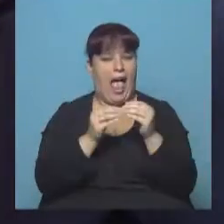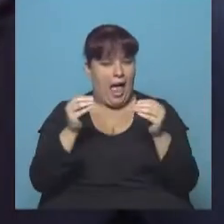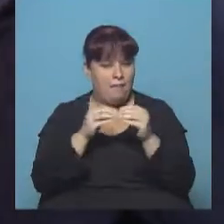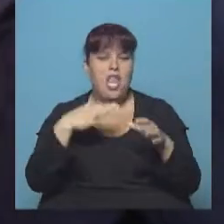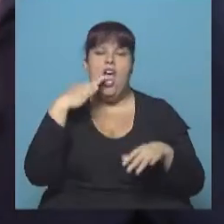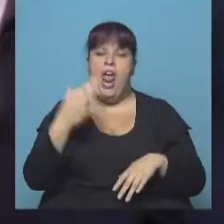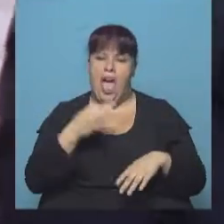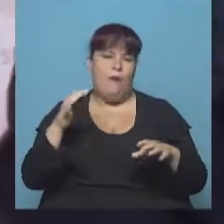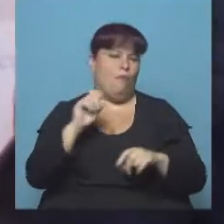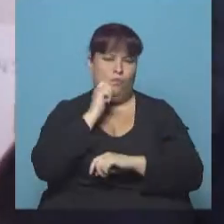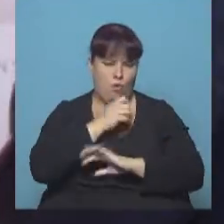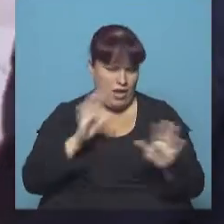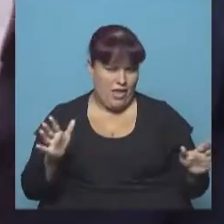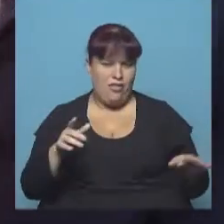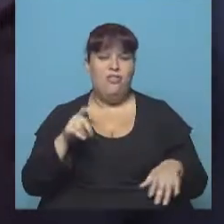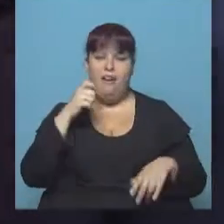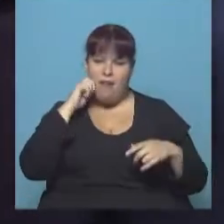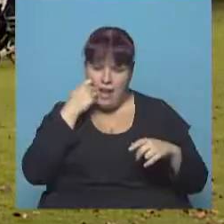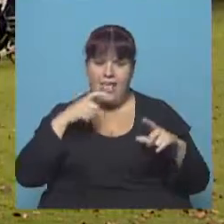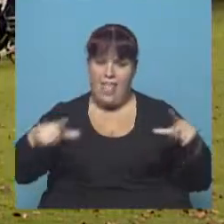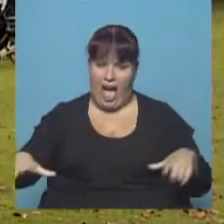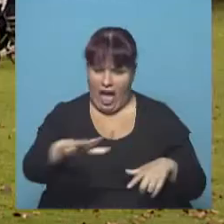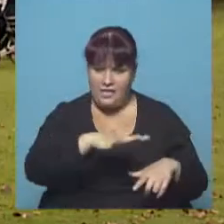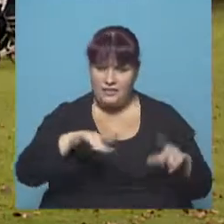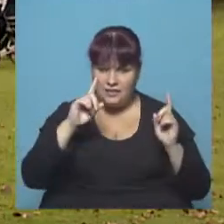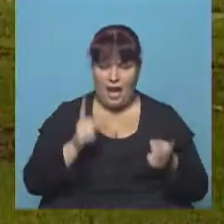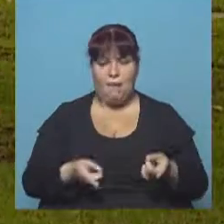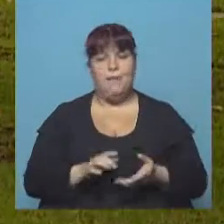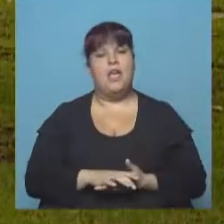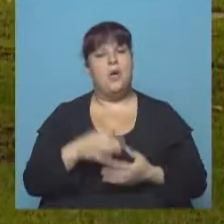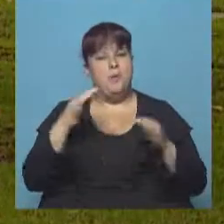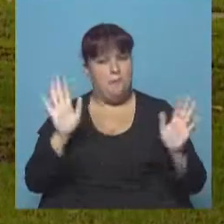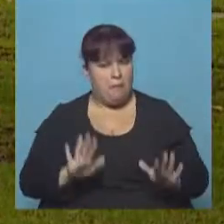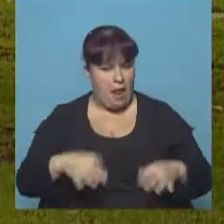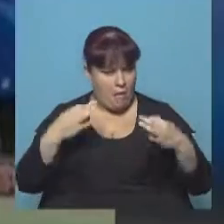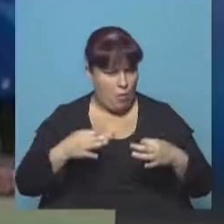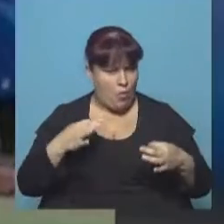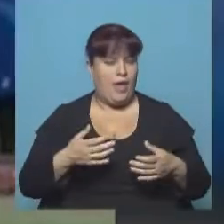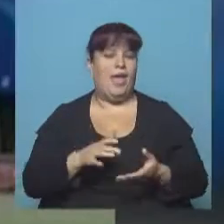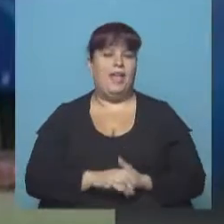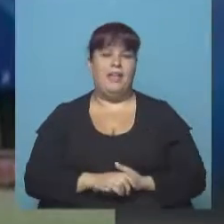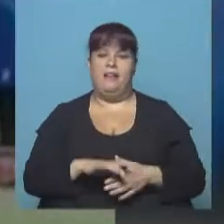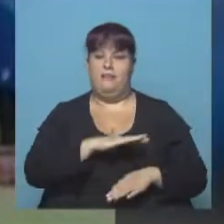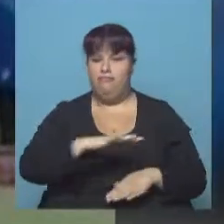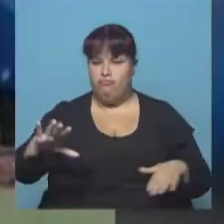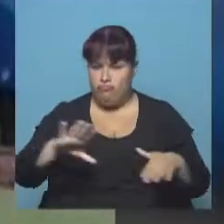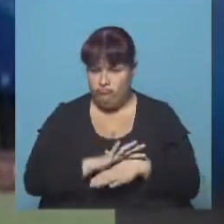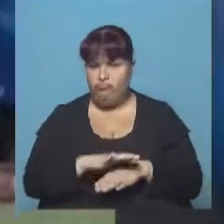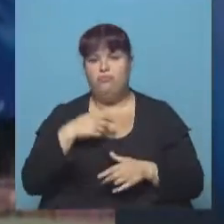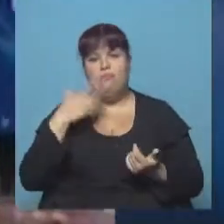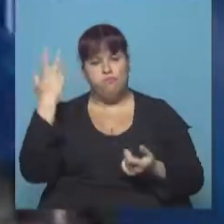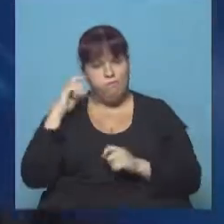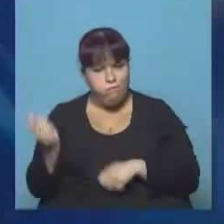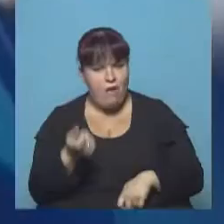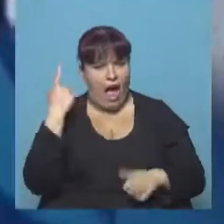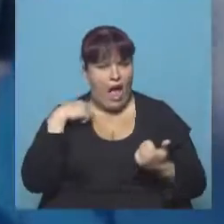que es algo muy lindo. Es una buena cancha también. Está muy bien preparada, los greens están perfectos. Ya los fui a jugar ayer